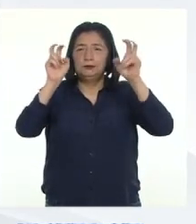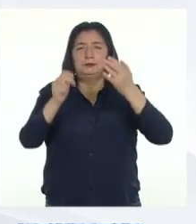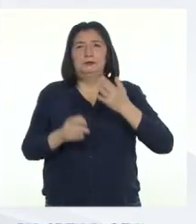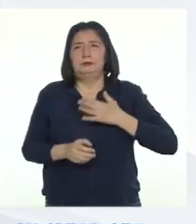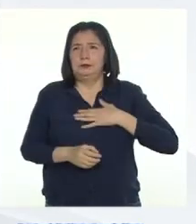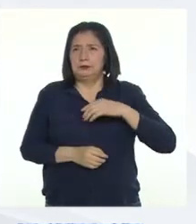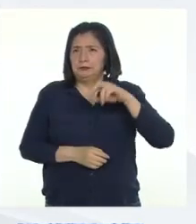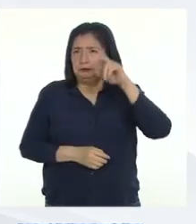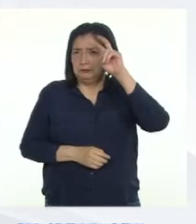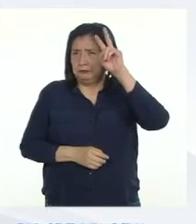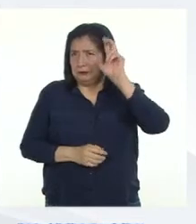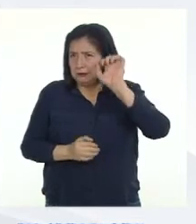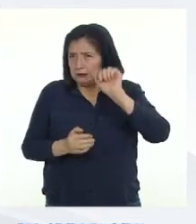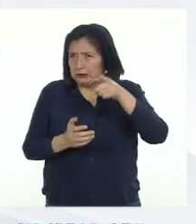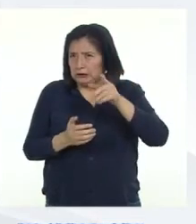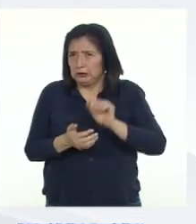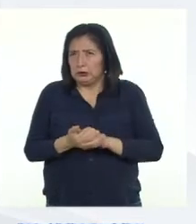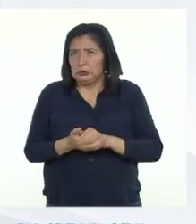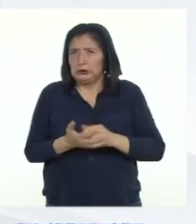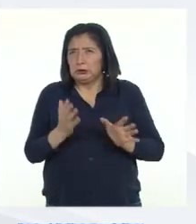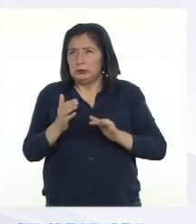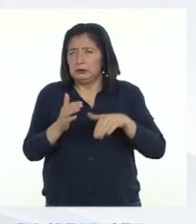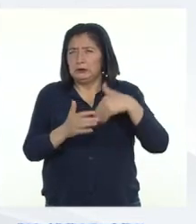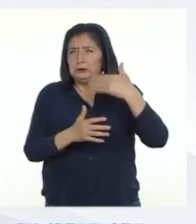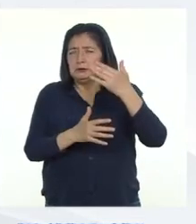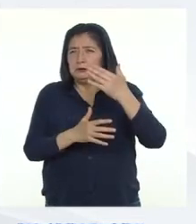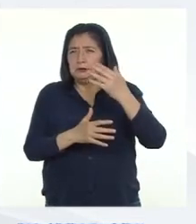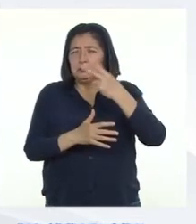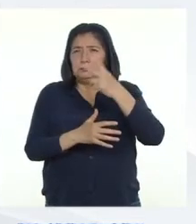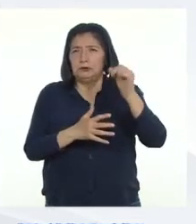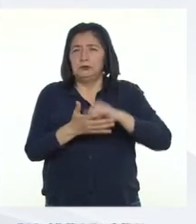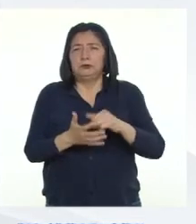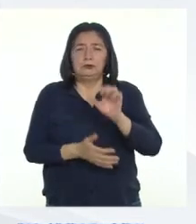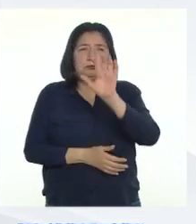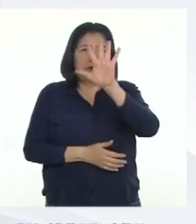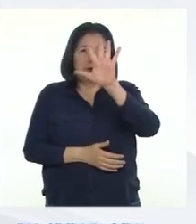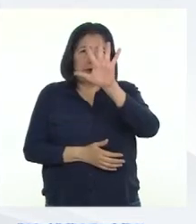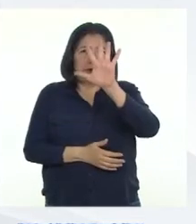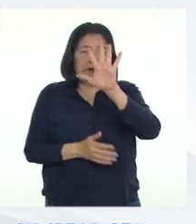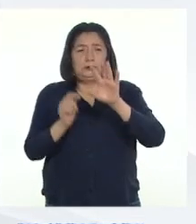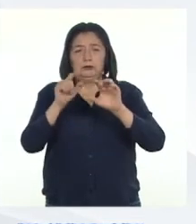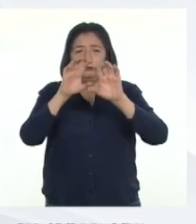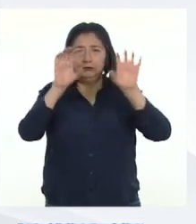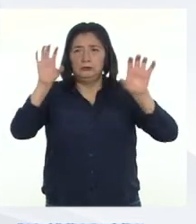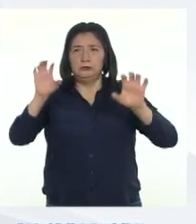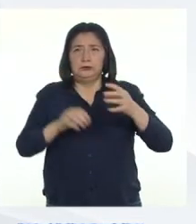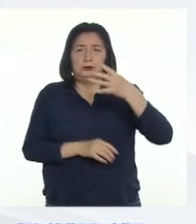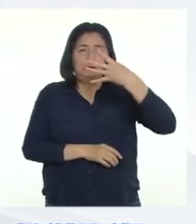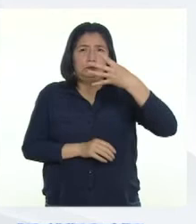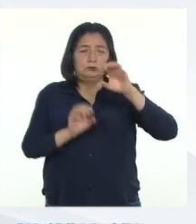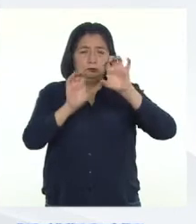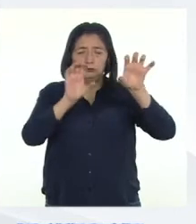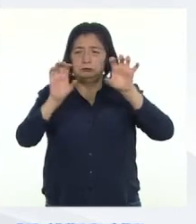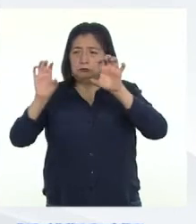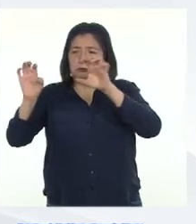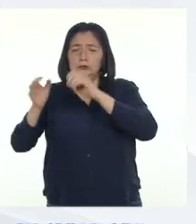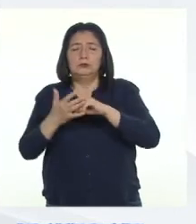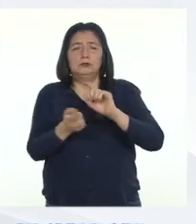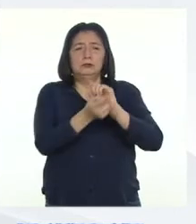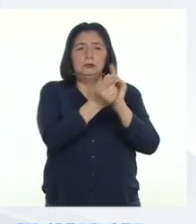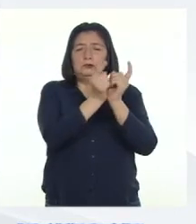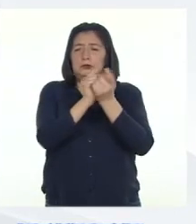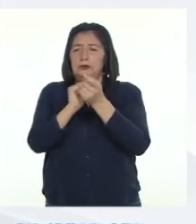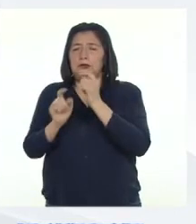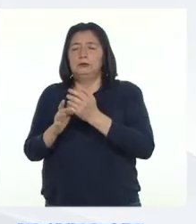es el bicentenario. Mi mural tiene 5 espacios. En las 4 primeras se muestran los cambios y logros de nuestro